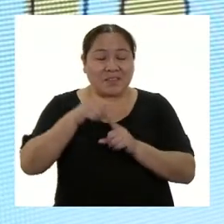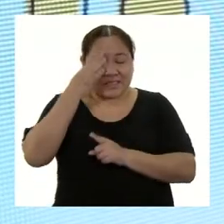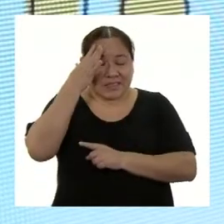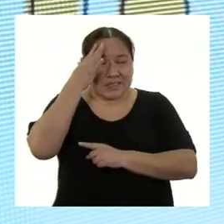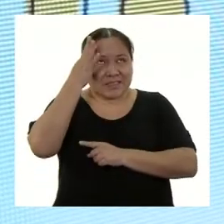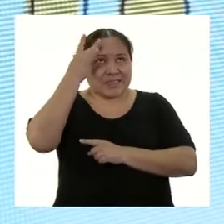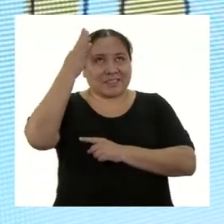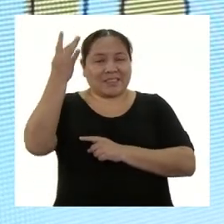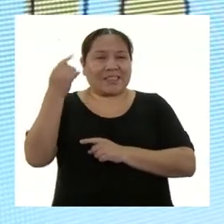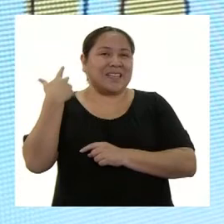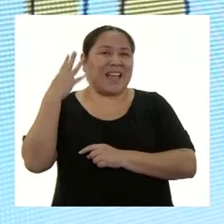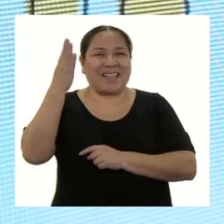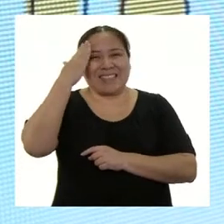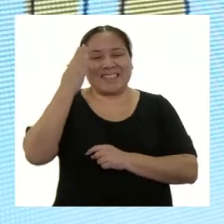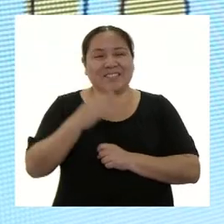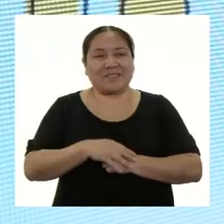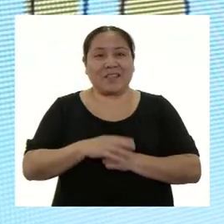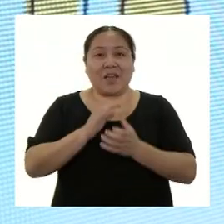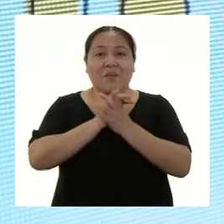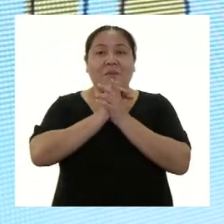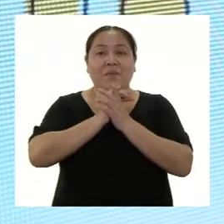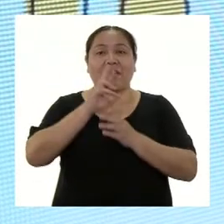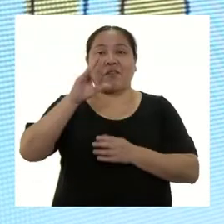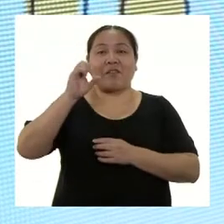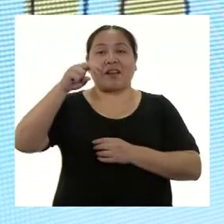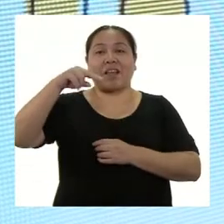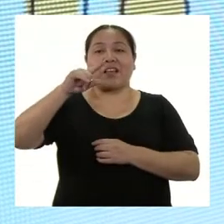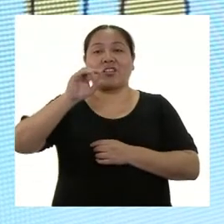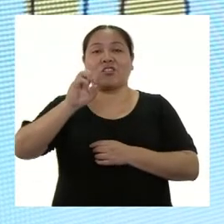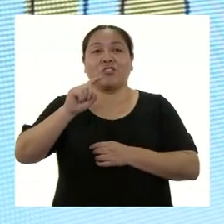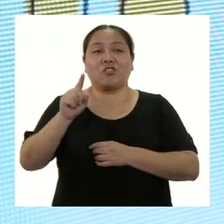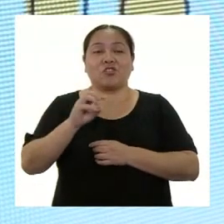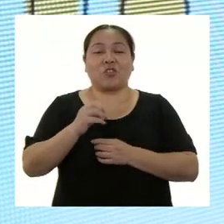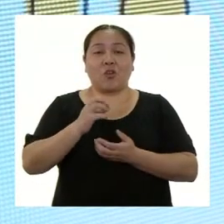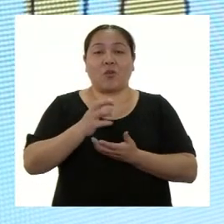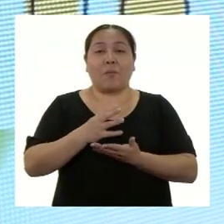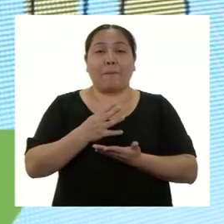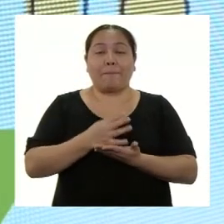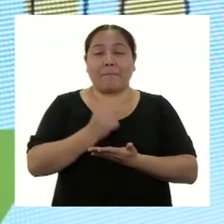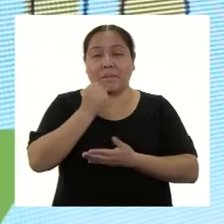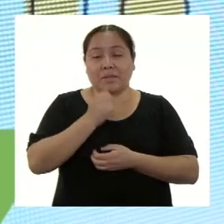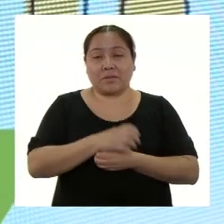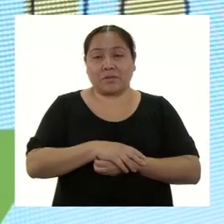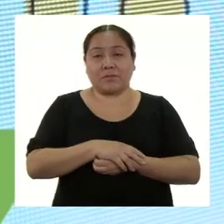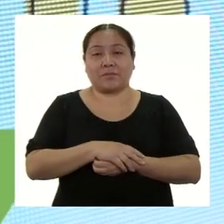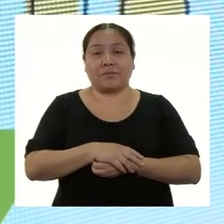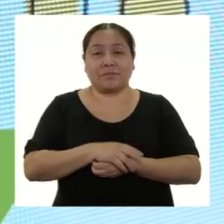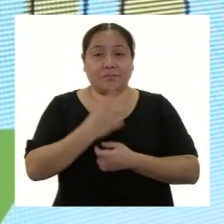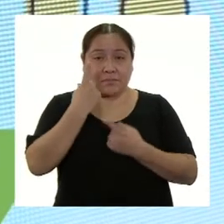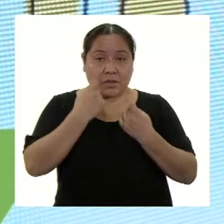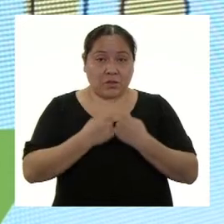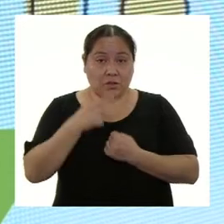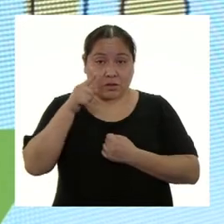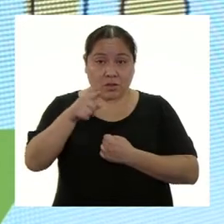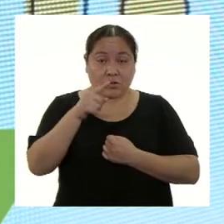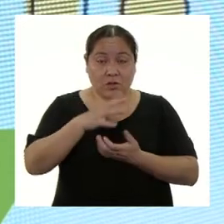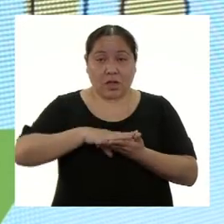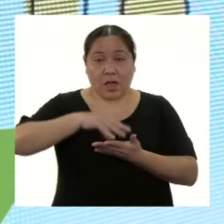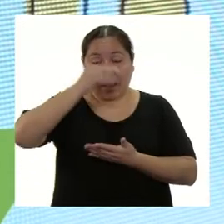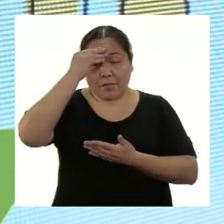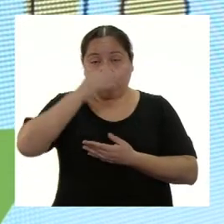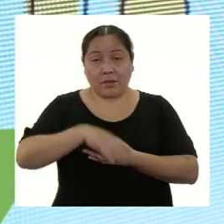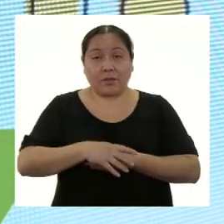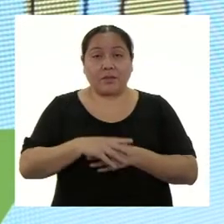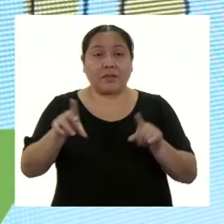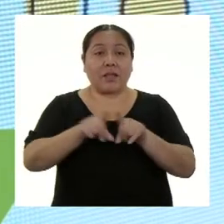adivina. Es mi amigo Renzo de Pisco. Me pregunta si lo que acabamos de aprender se puede